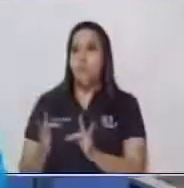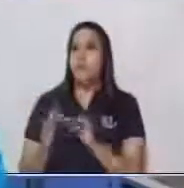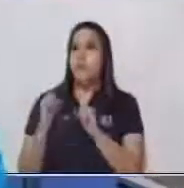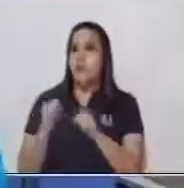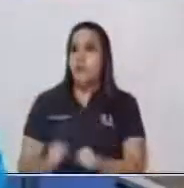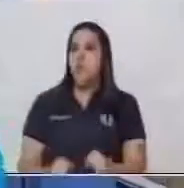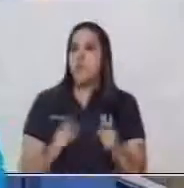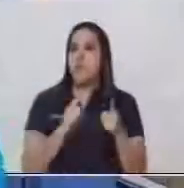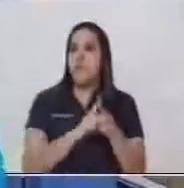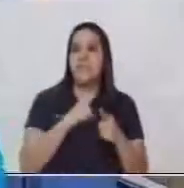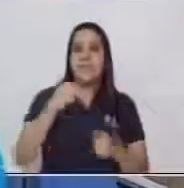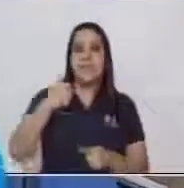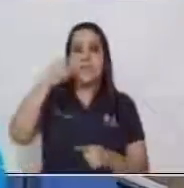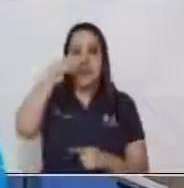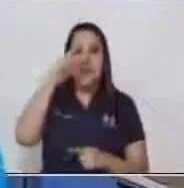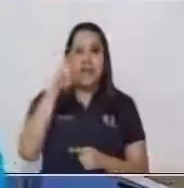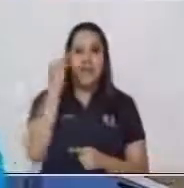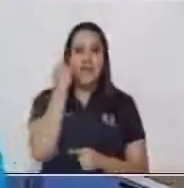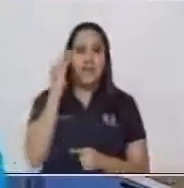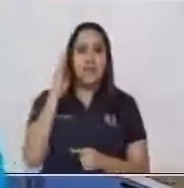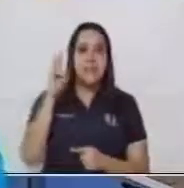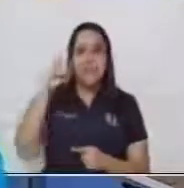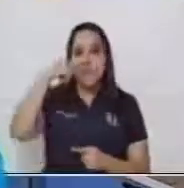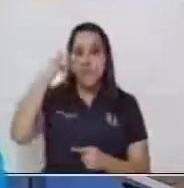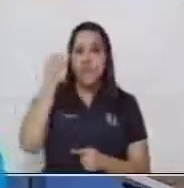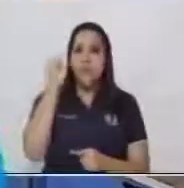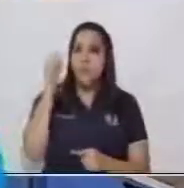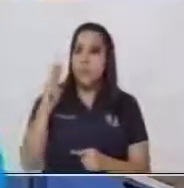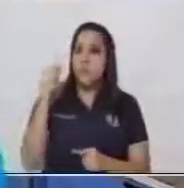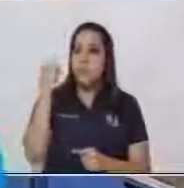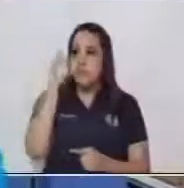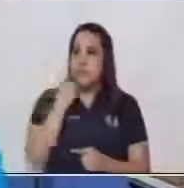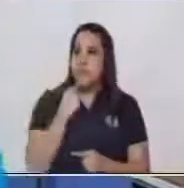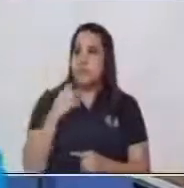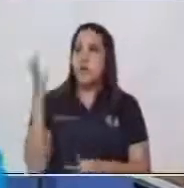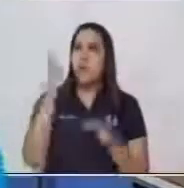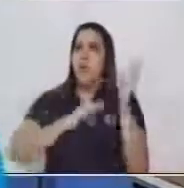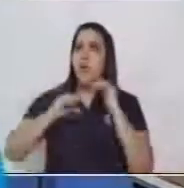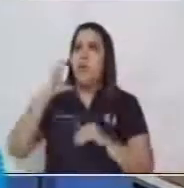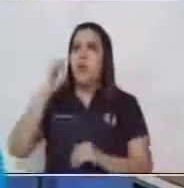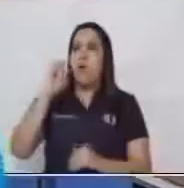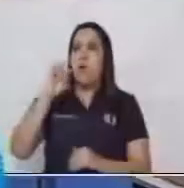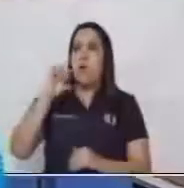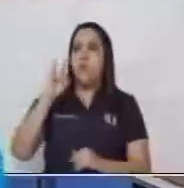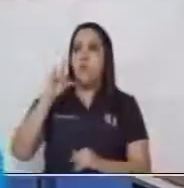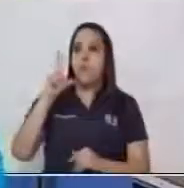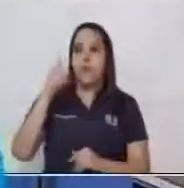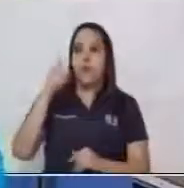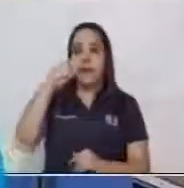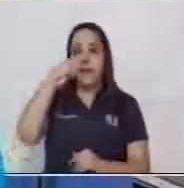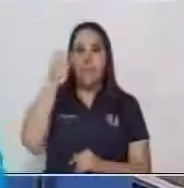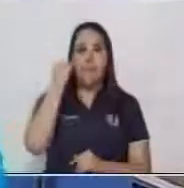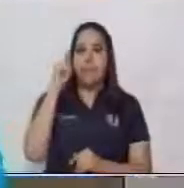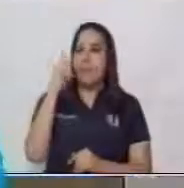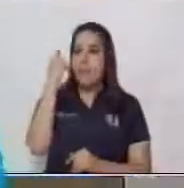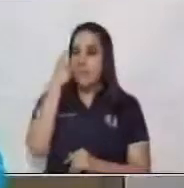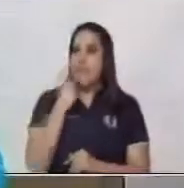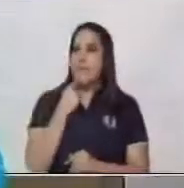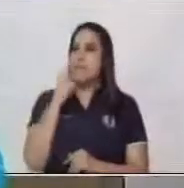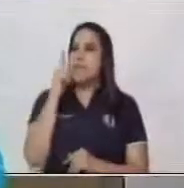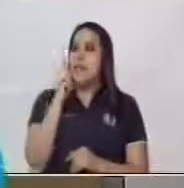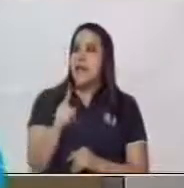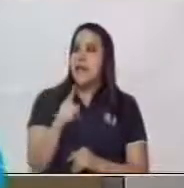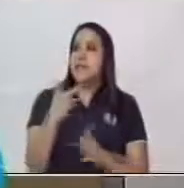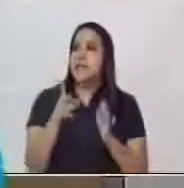oraciones atributivas o copulativas. En sesiones anteriores hablamos sobre los